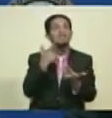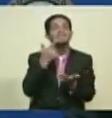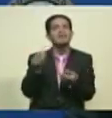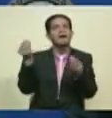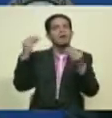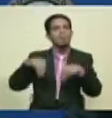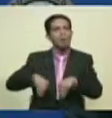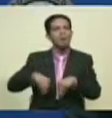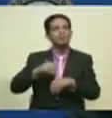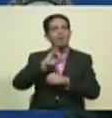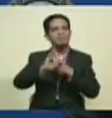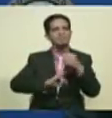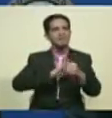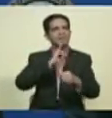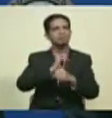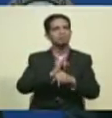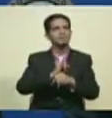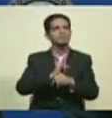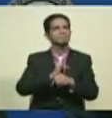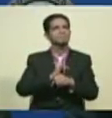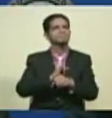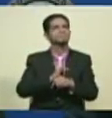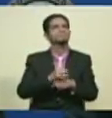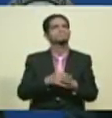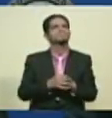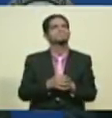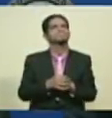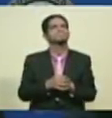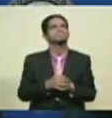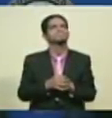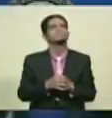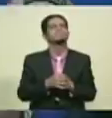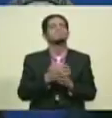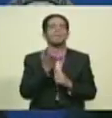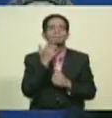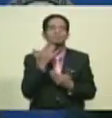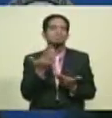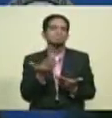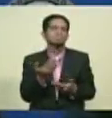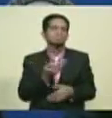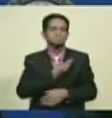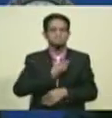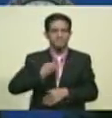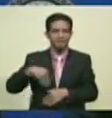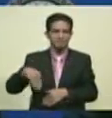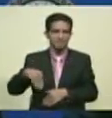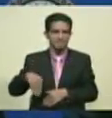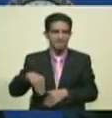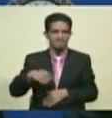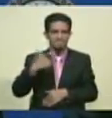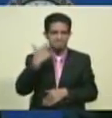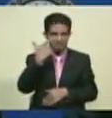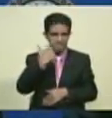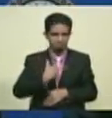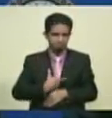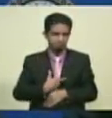convenios o acuerdos internacionales. De un sistema como el venezolano, que es presidencialista o semipresidencialista, depende de la